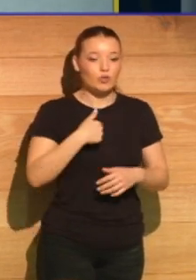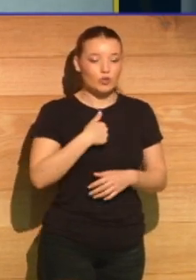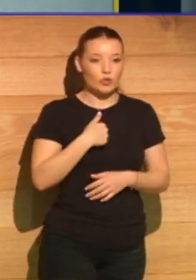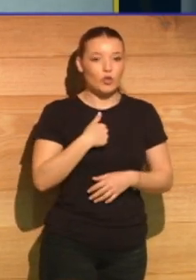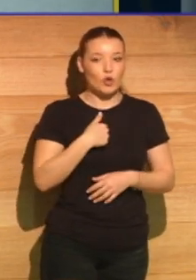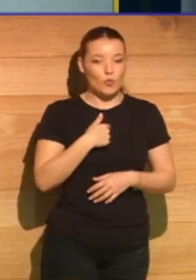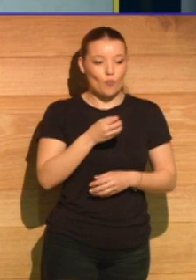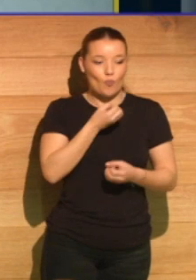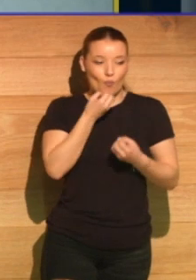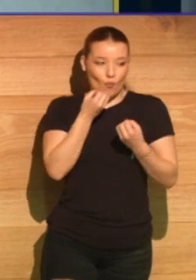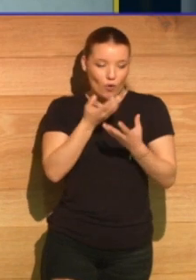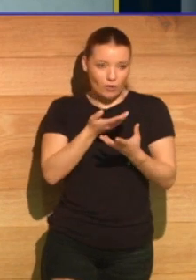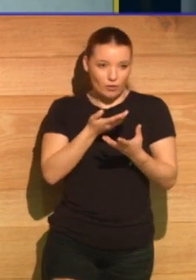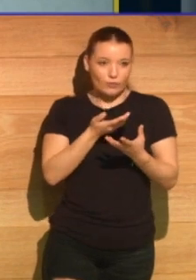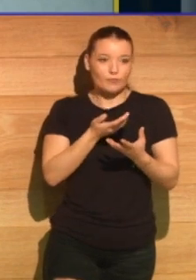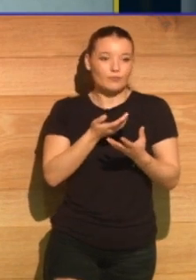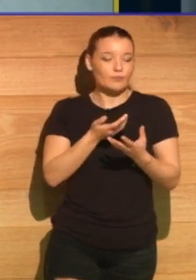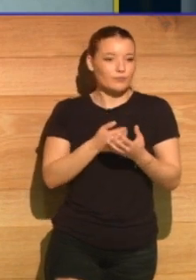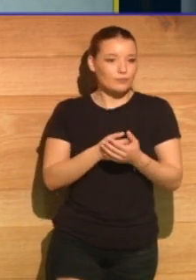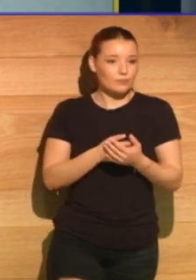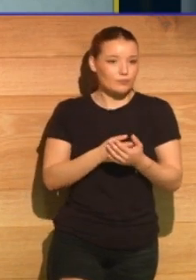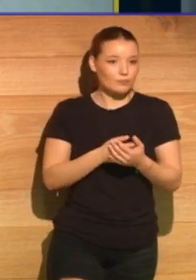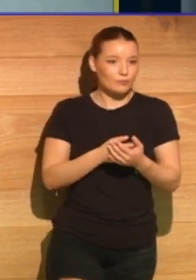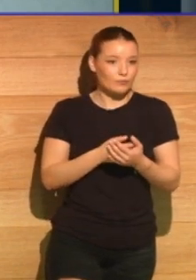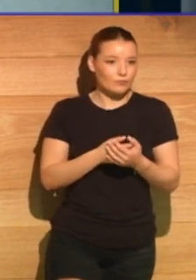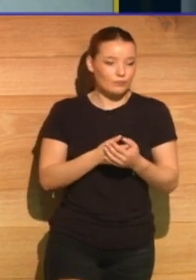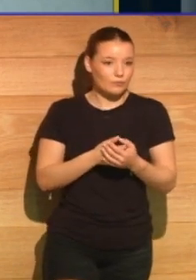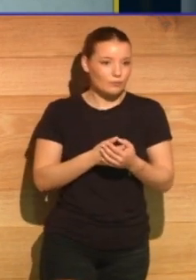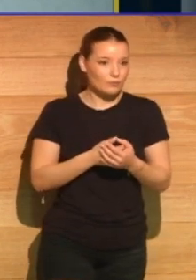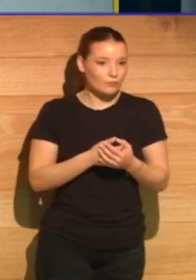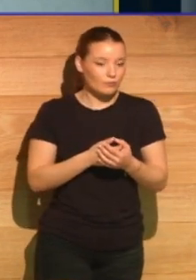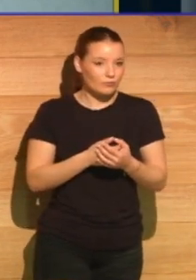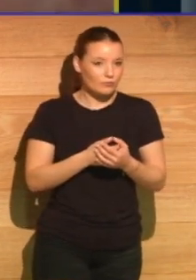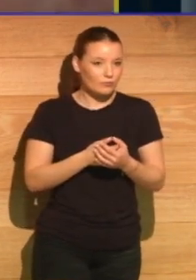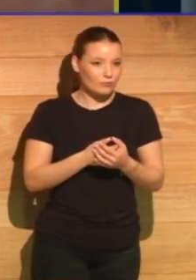de las que menciona Laura, yo conozco